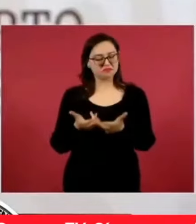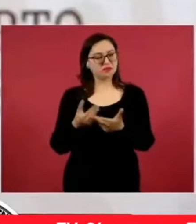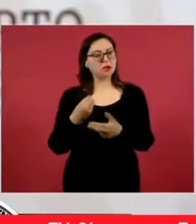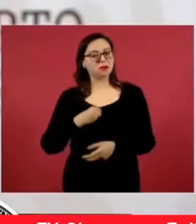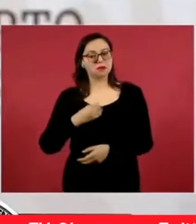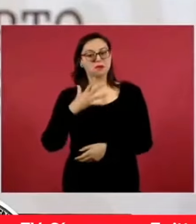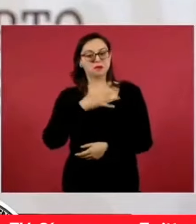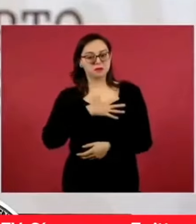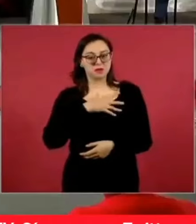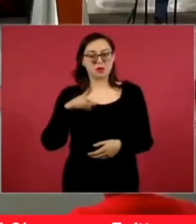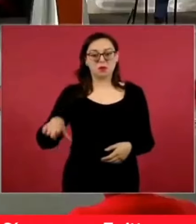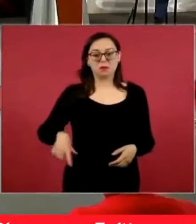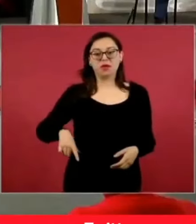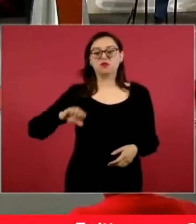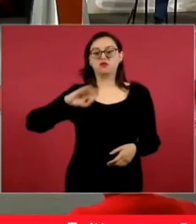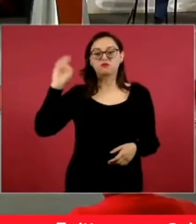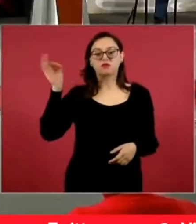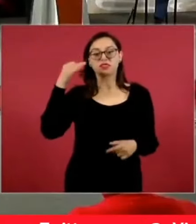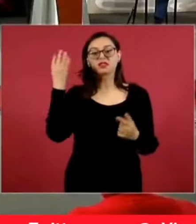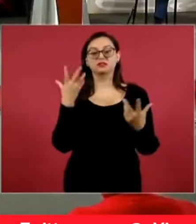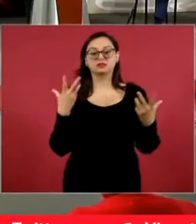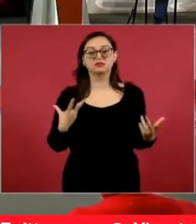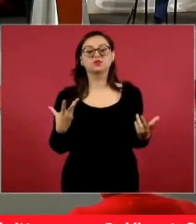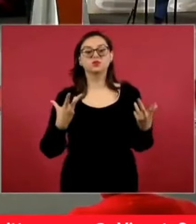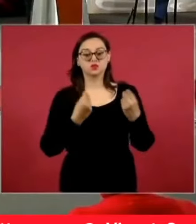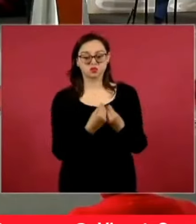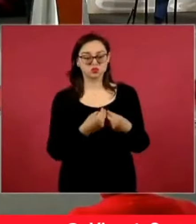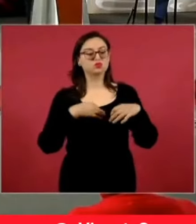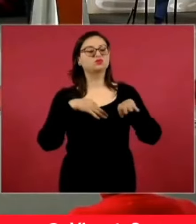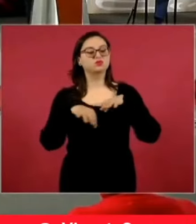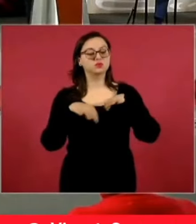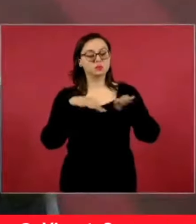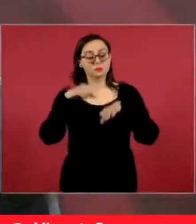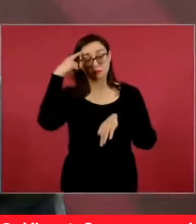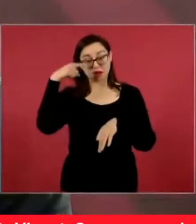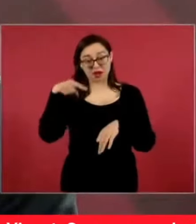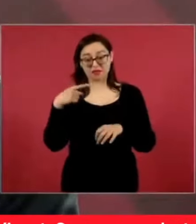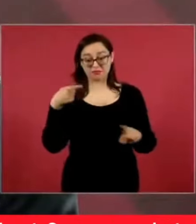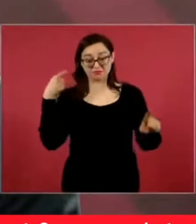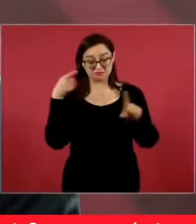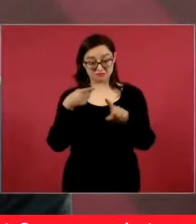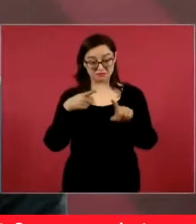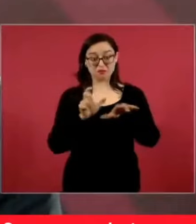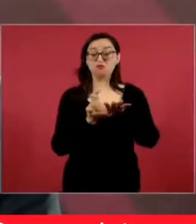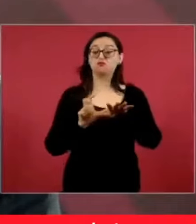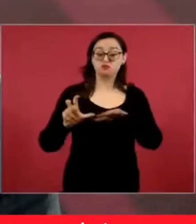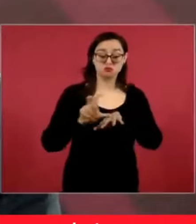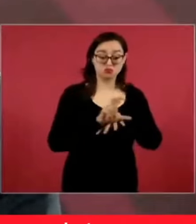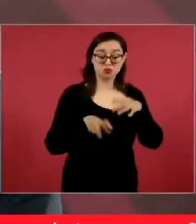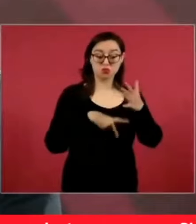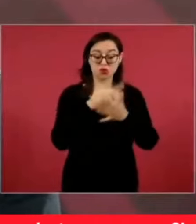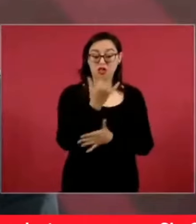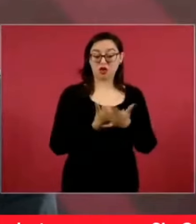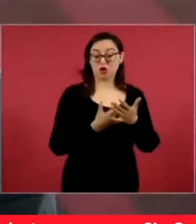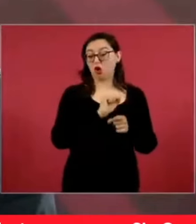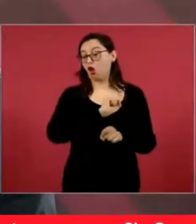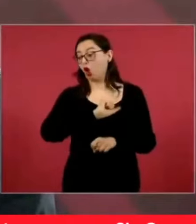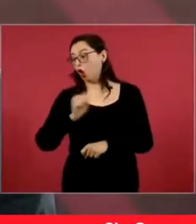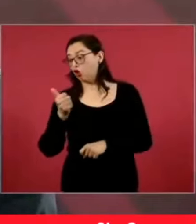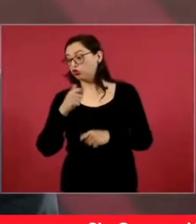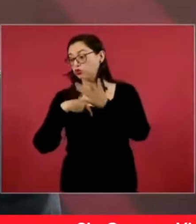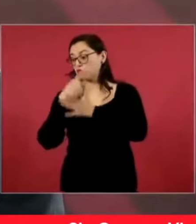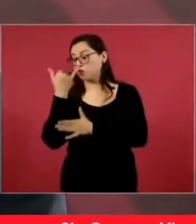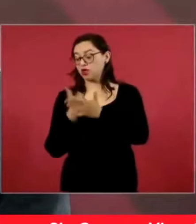mano con su gobierno para asegurar que este y otros tantos proyectos implementados beneficien a todos los